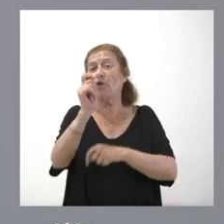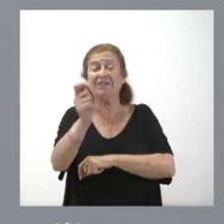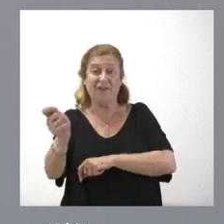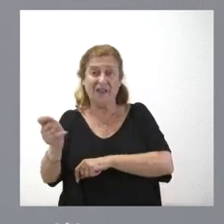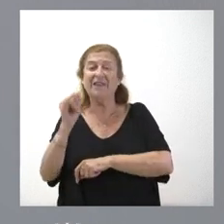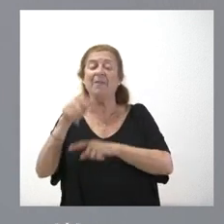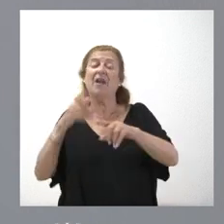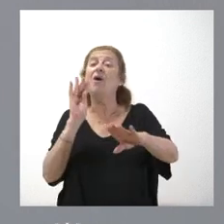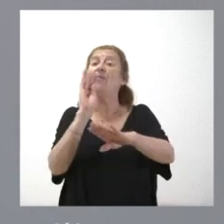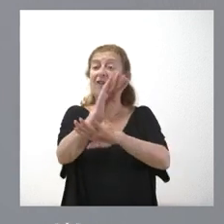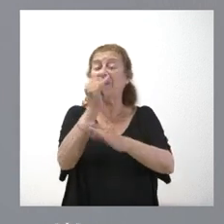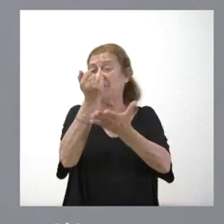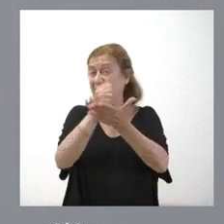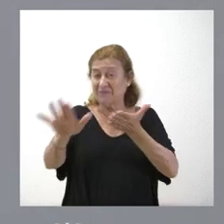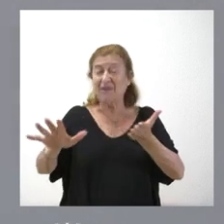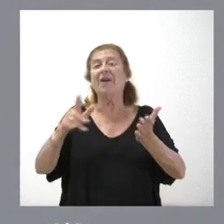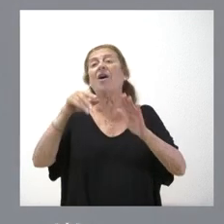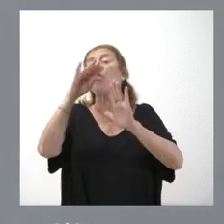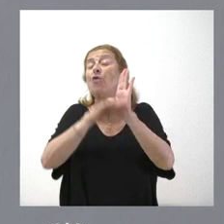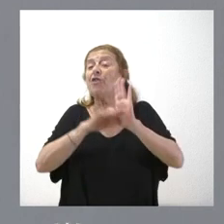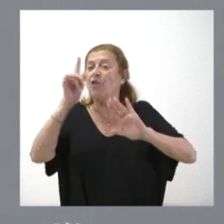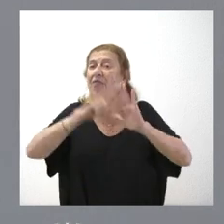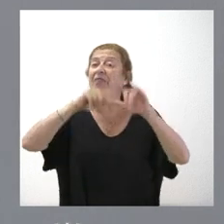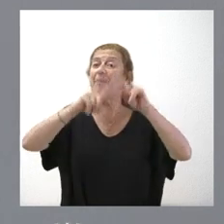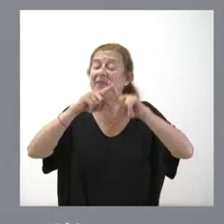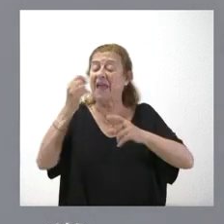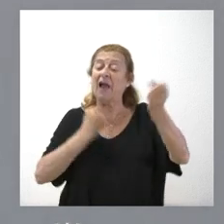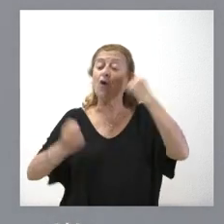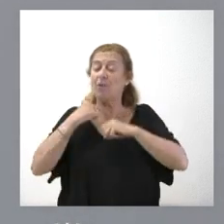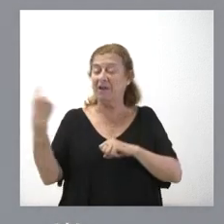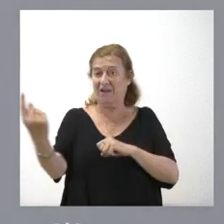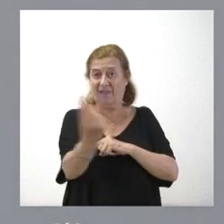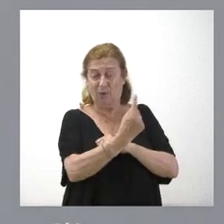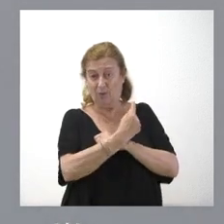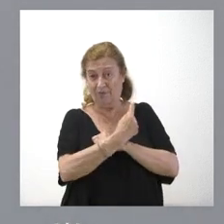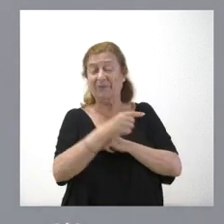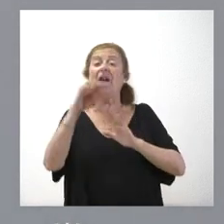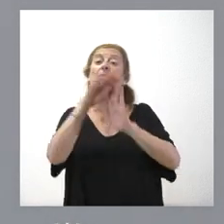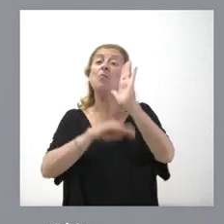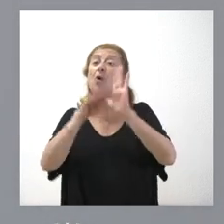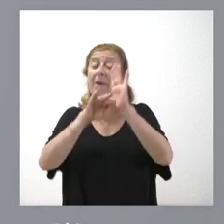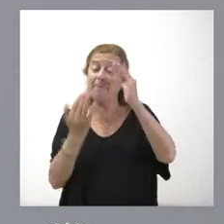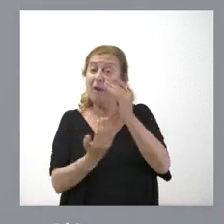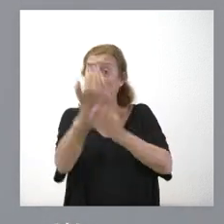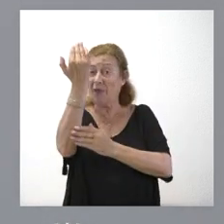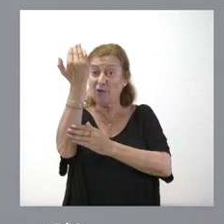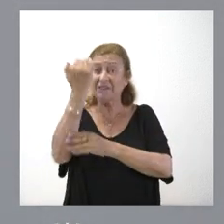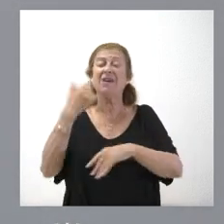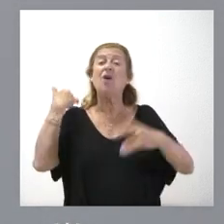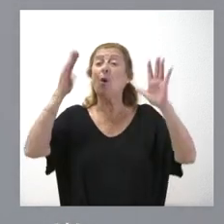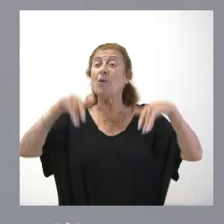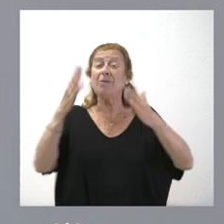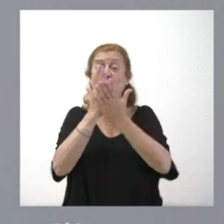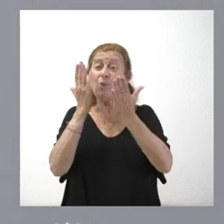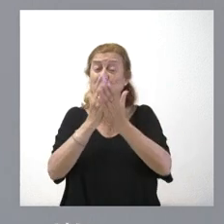y exenciones condicionadas a la capacidad económica en el programa madrugadores en el último curso el